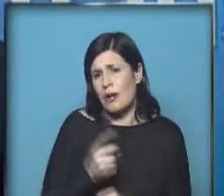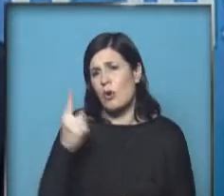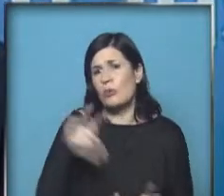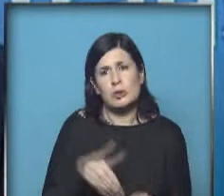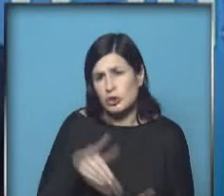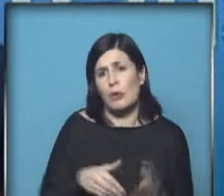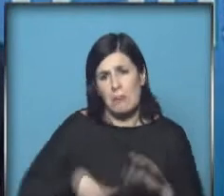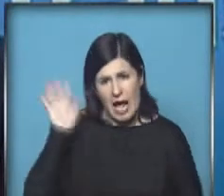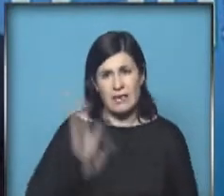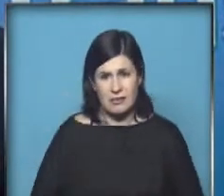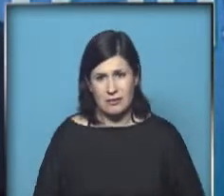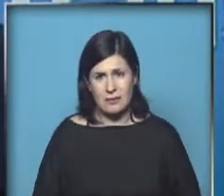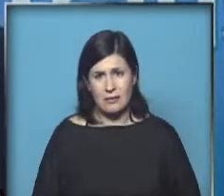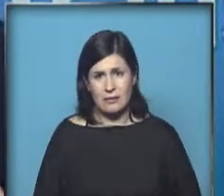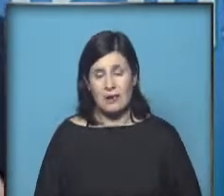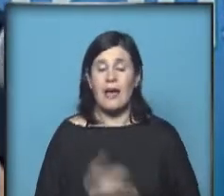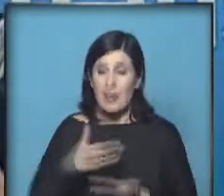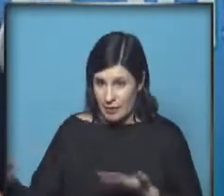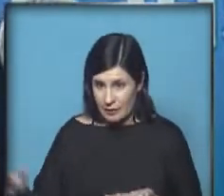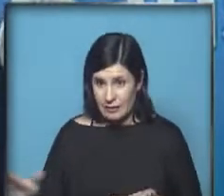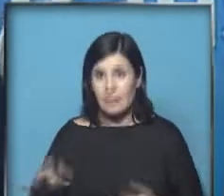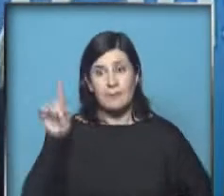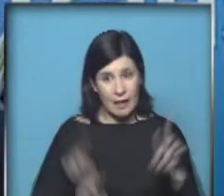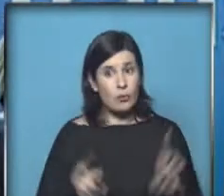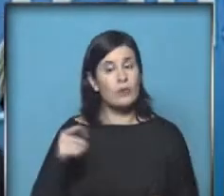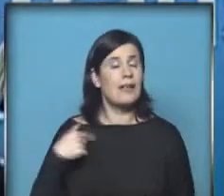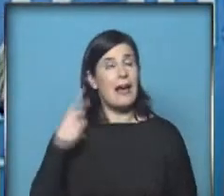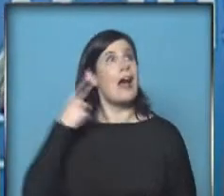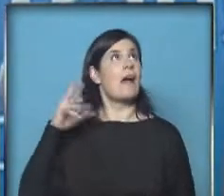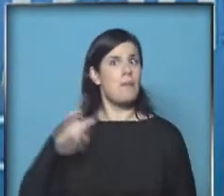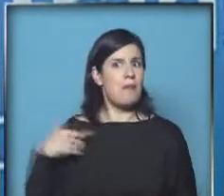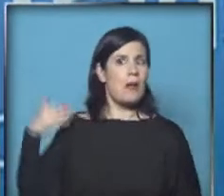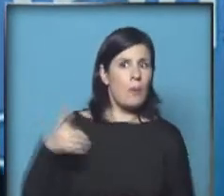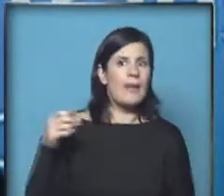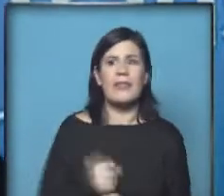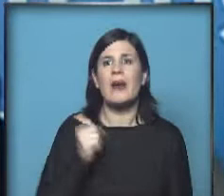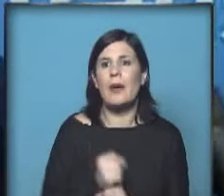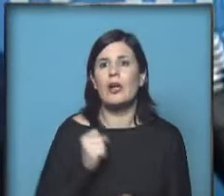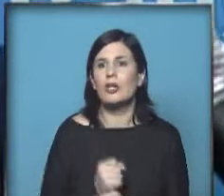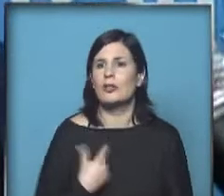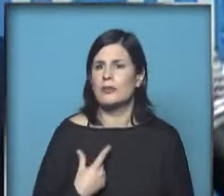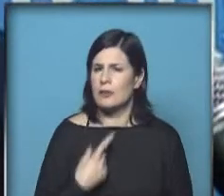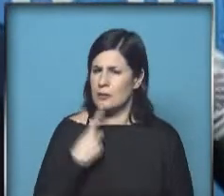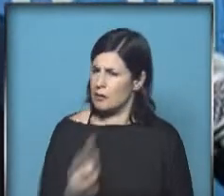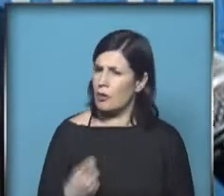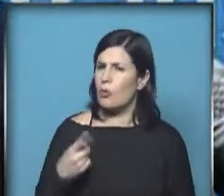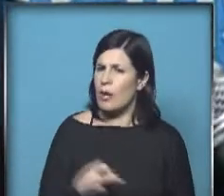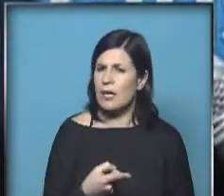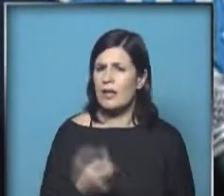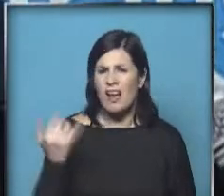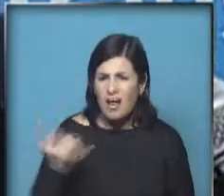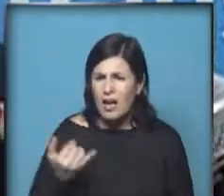personas y por otra parte aquellos que quisieron ir a trabajar se han encontrado con actitudes verdaderamente